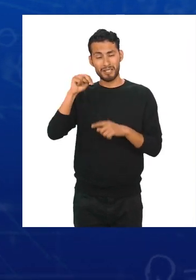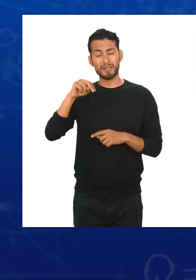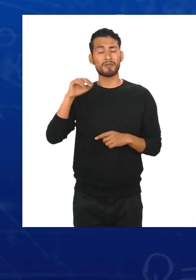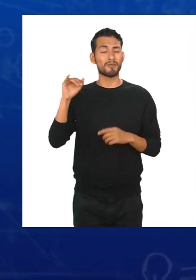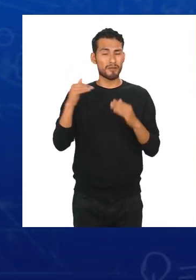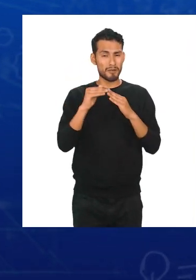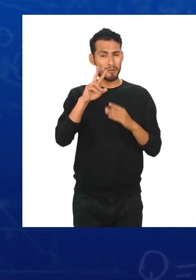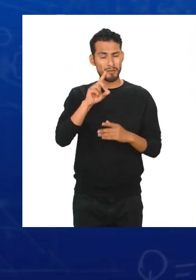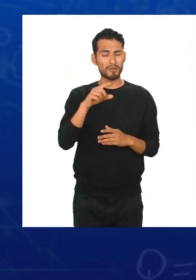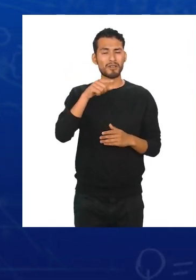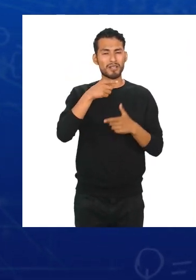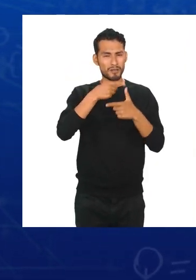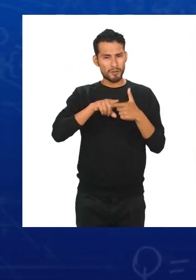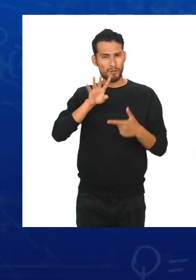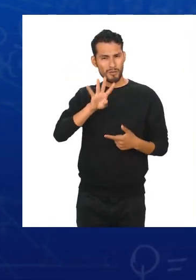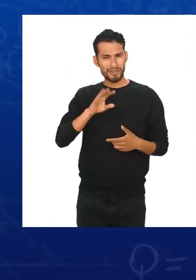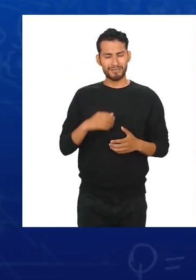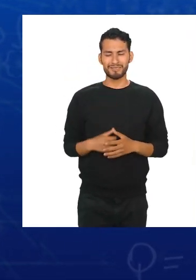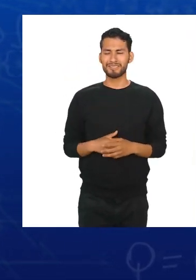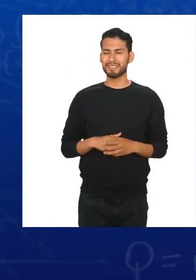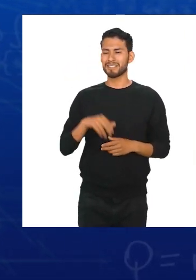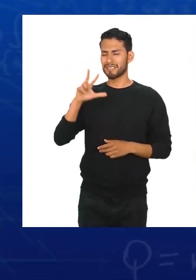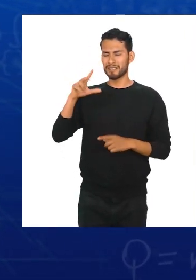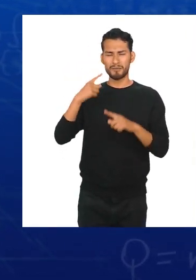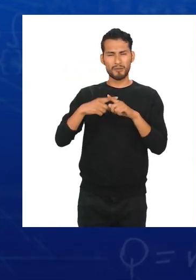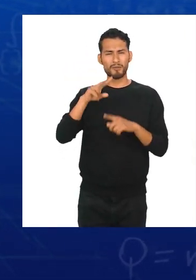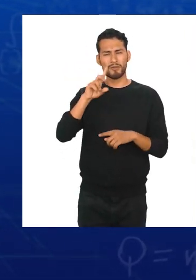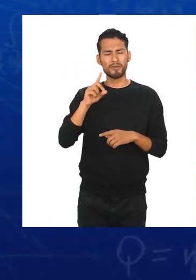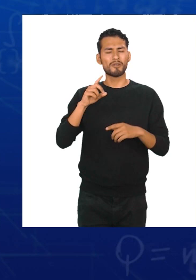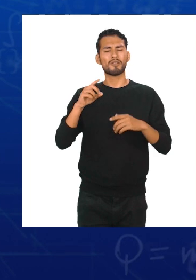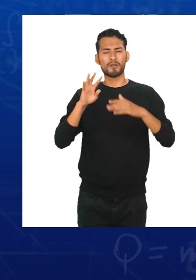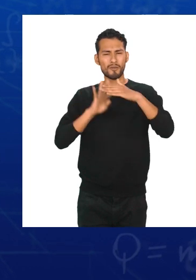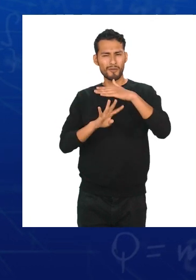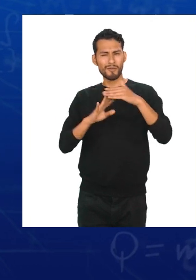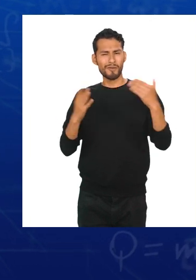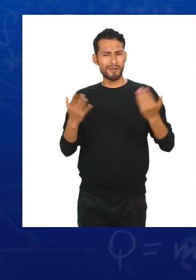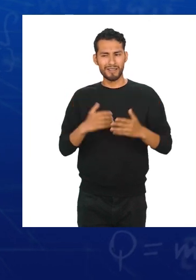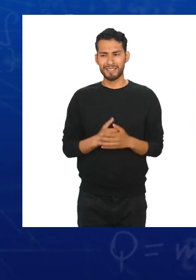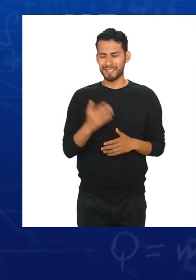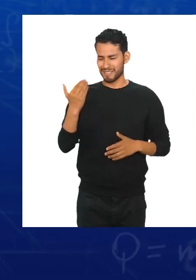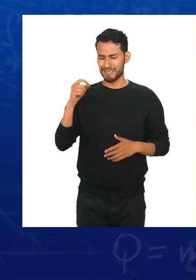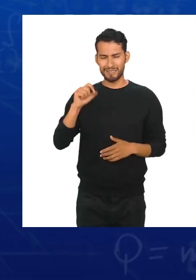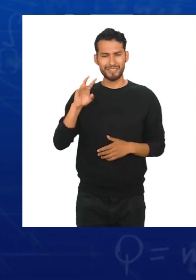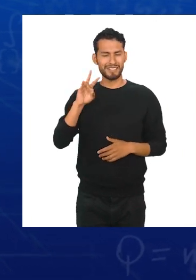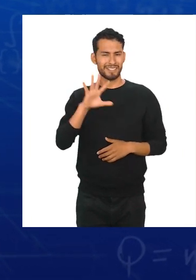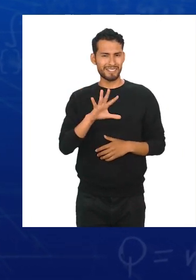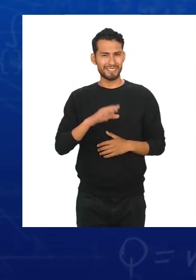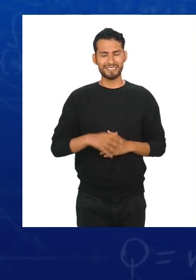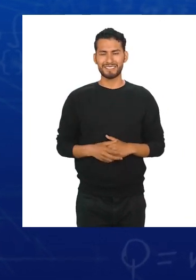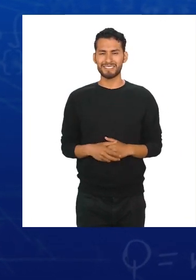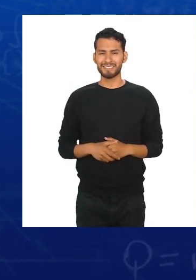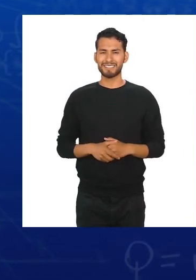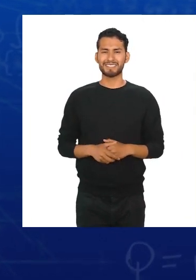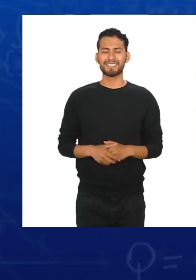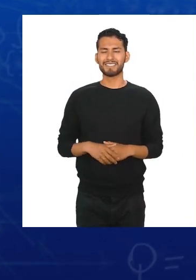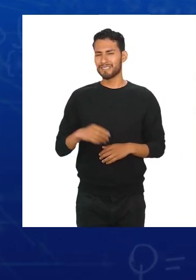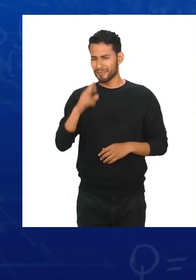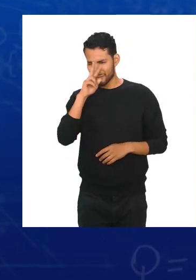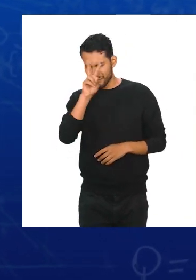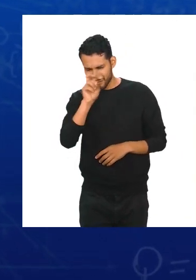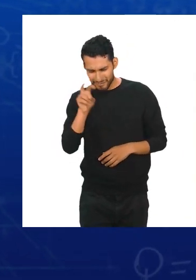igual 21 y dividiendo por 4. 3 por 21 sobre 4 es igual a